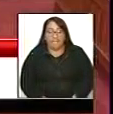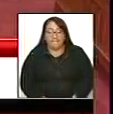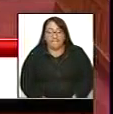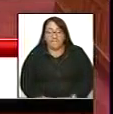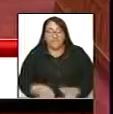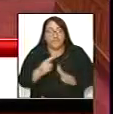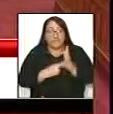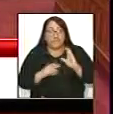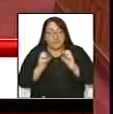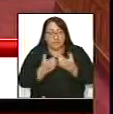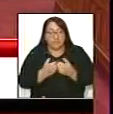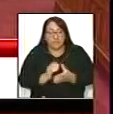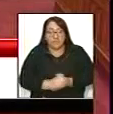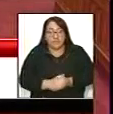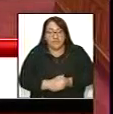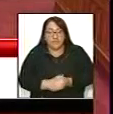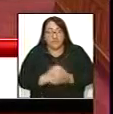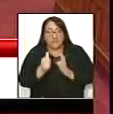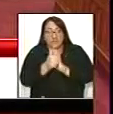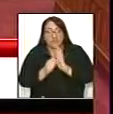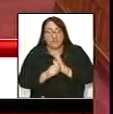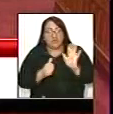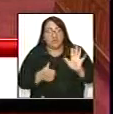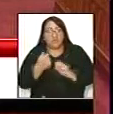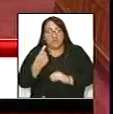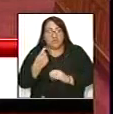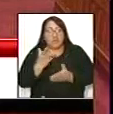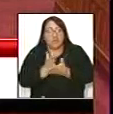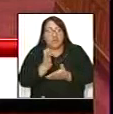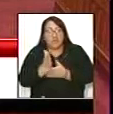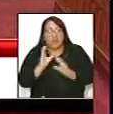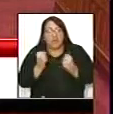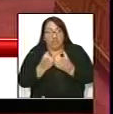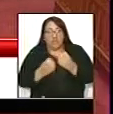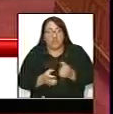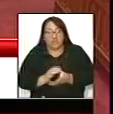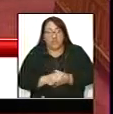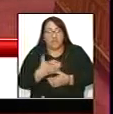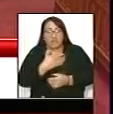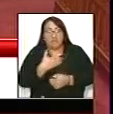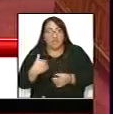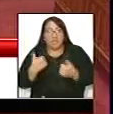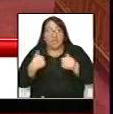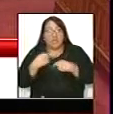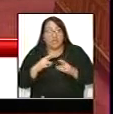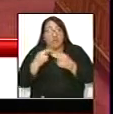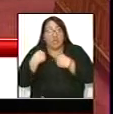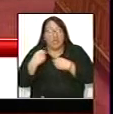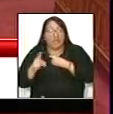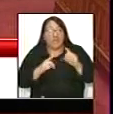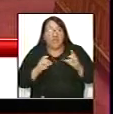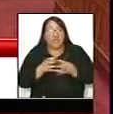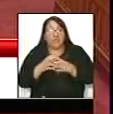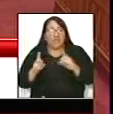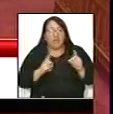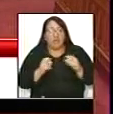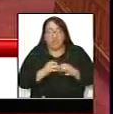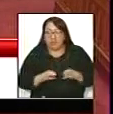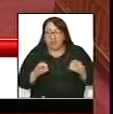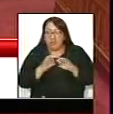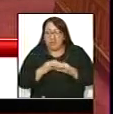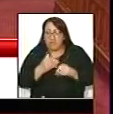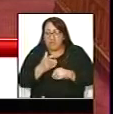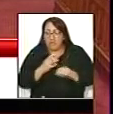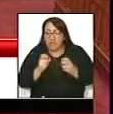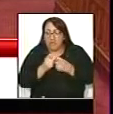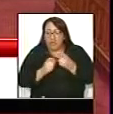Reglamento del Congreso de la República, artículo 61, disciplina parlamentaria. El presidente tiene a su cargo la dirección de los debates y la prerrogativa de exigir